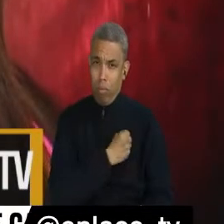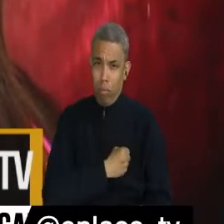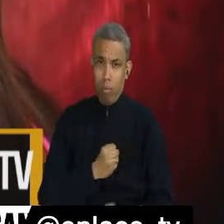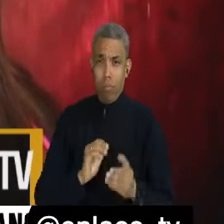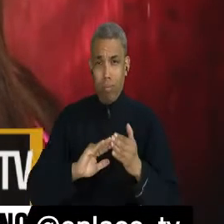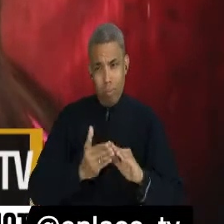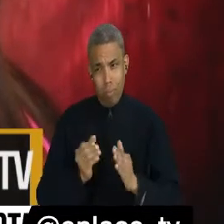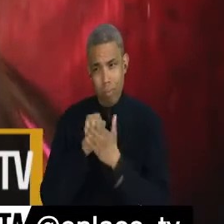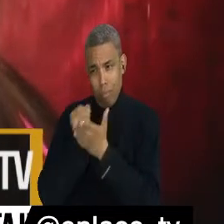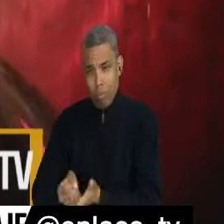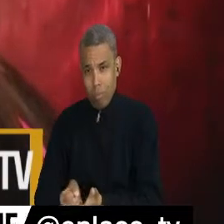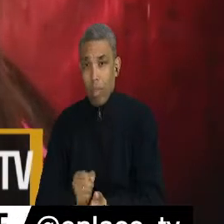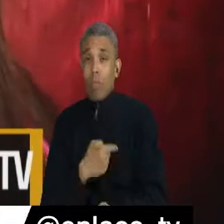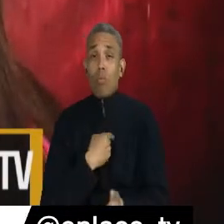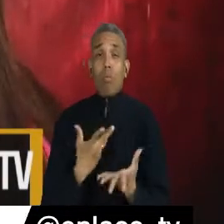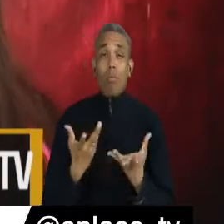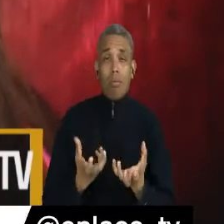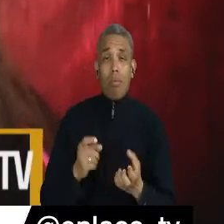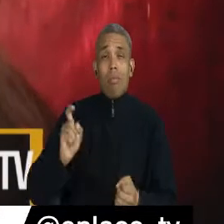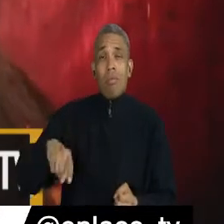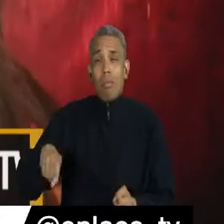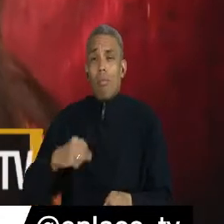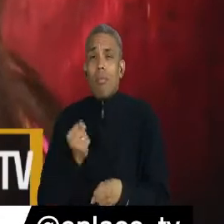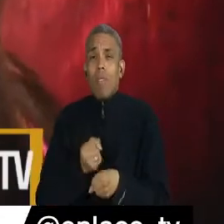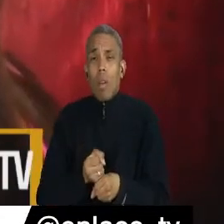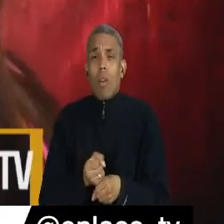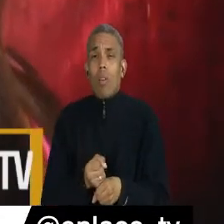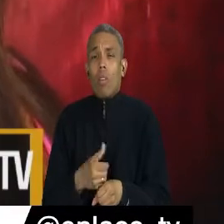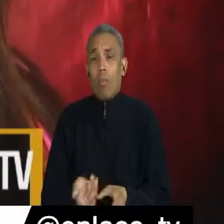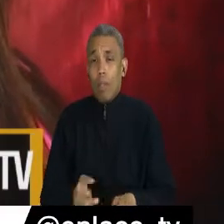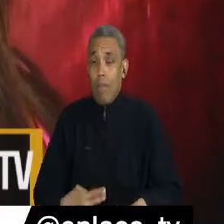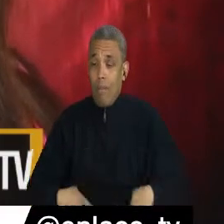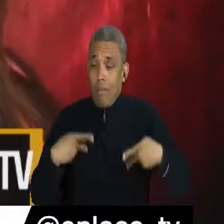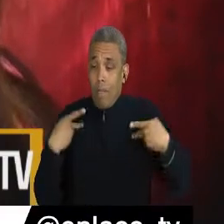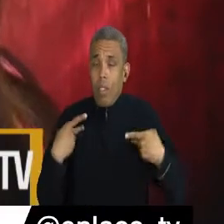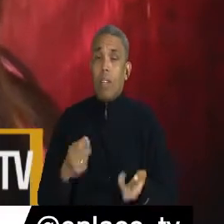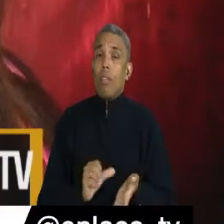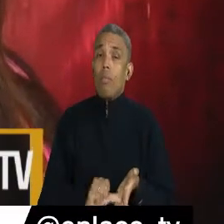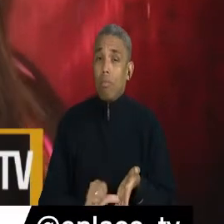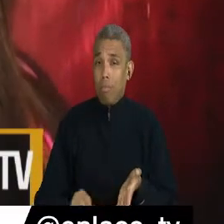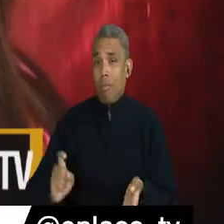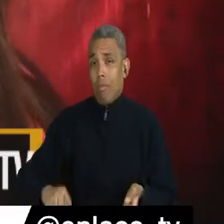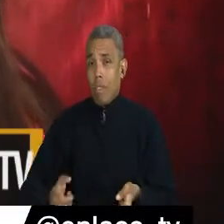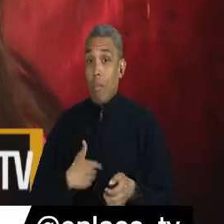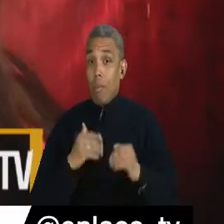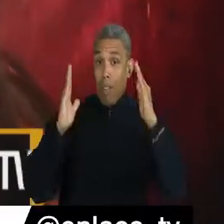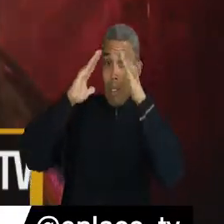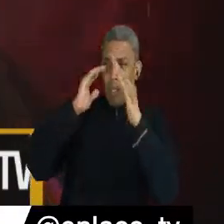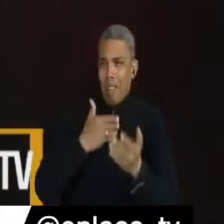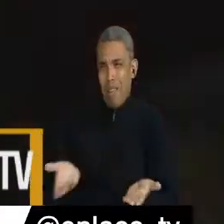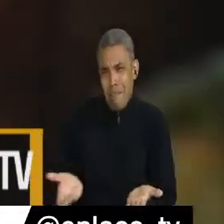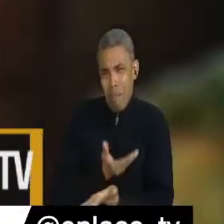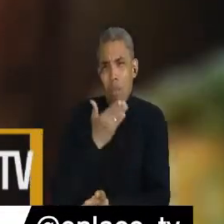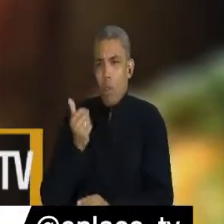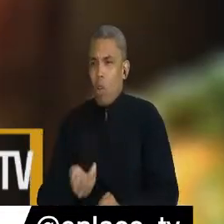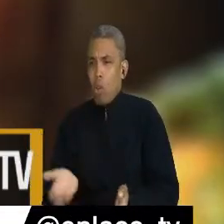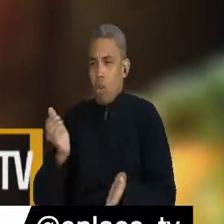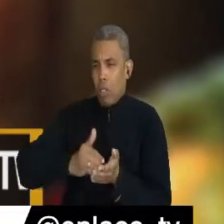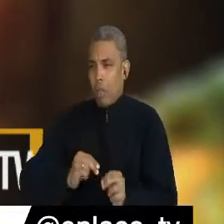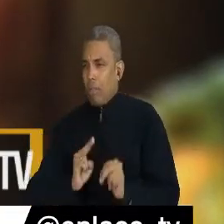necesito es con un empleo para mí, para poder sostenerme yo y mis hijos y para tumbar la casa y volverla a armar. Mientras